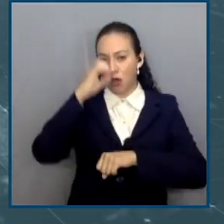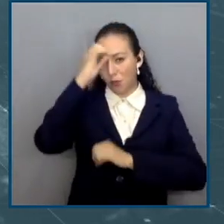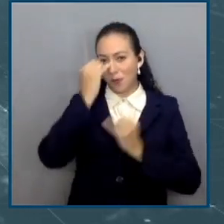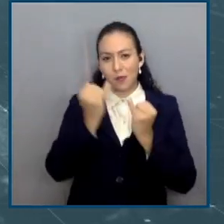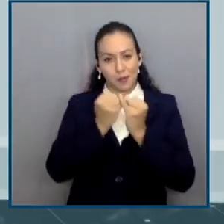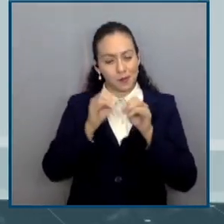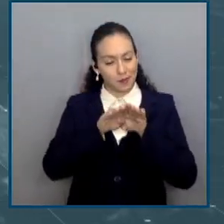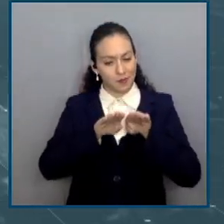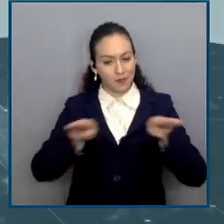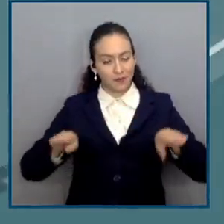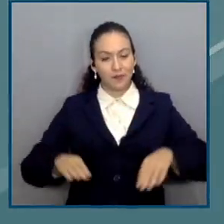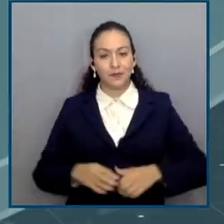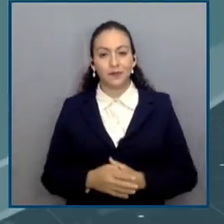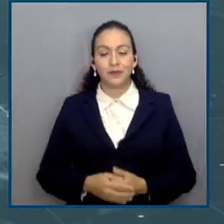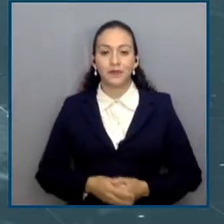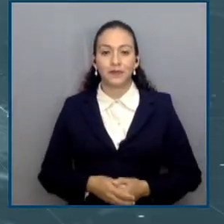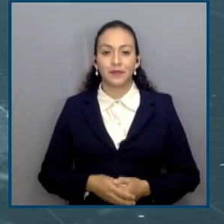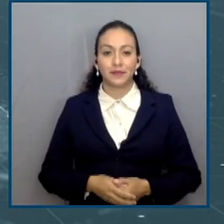Pardo Rebolledo.